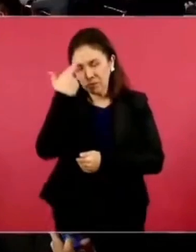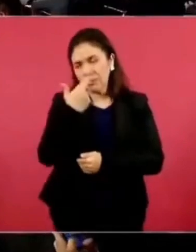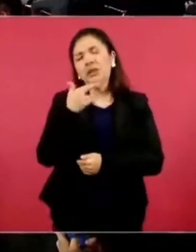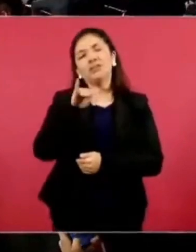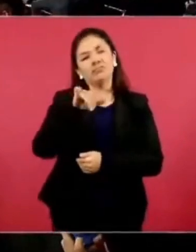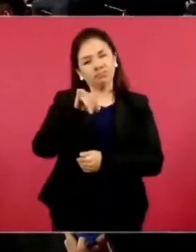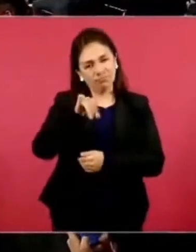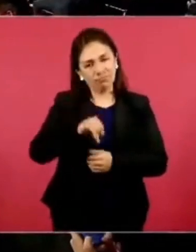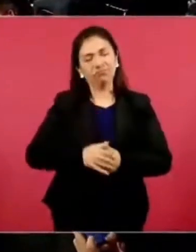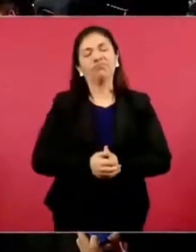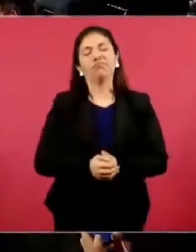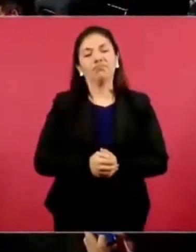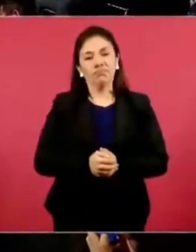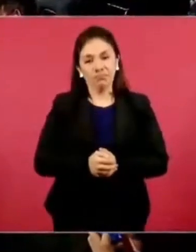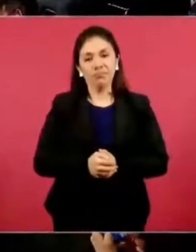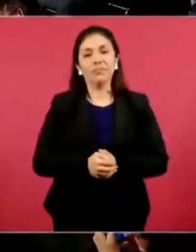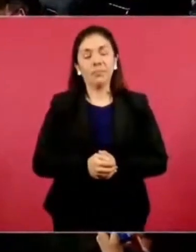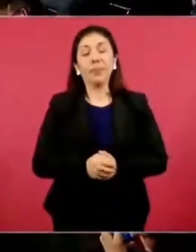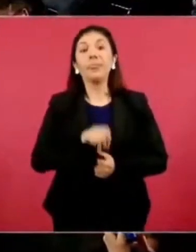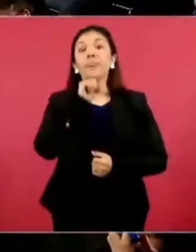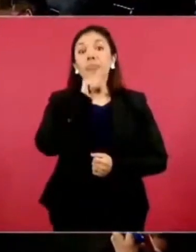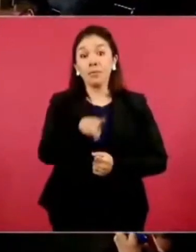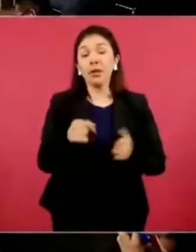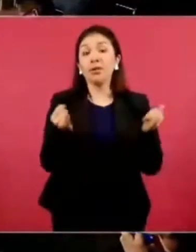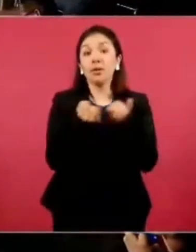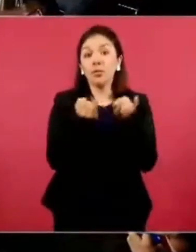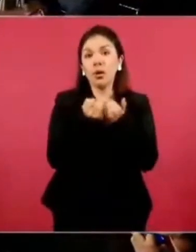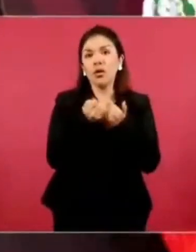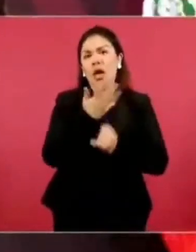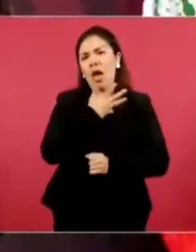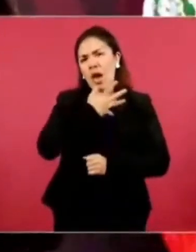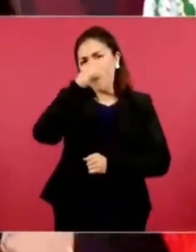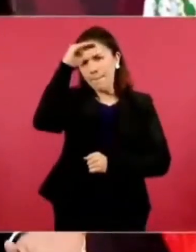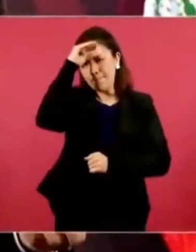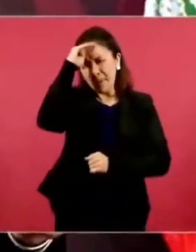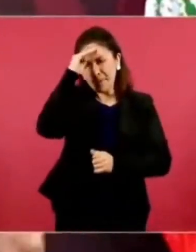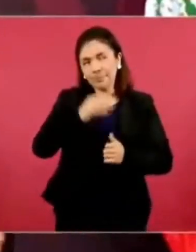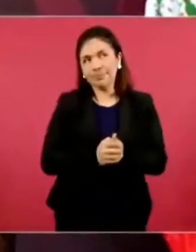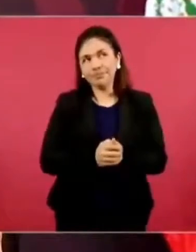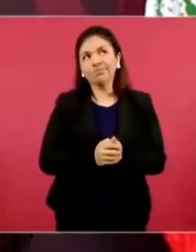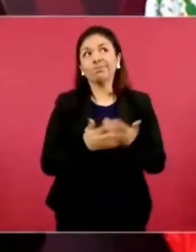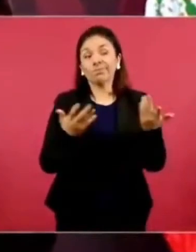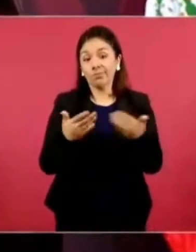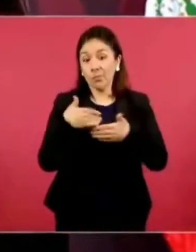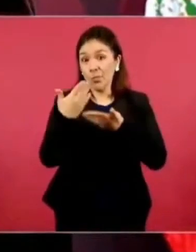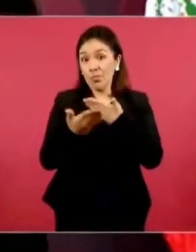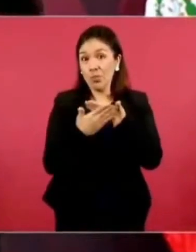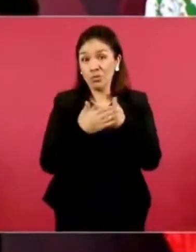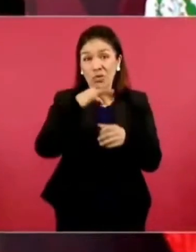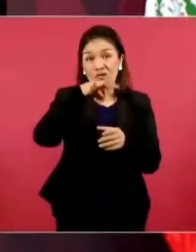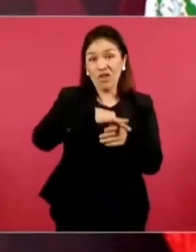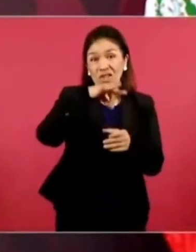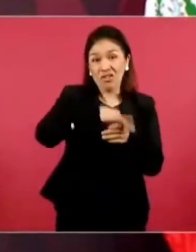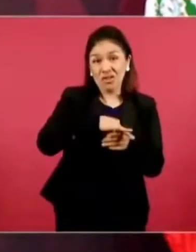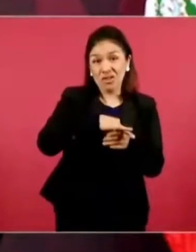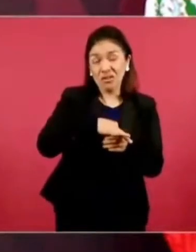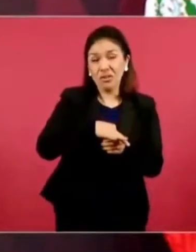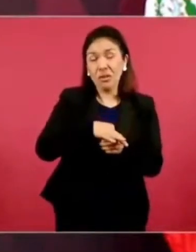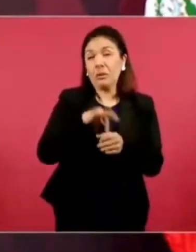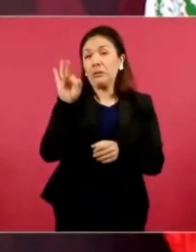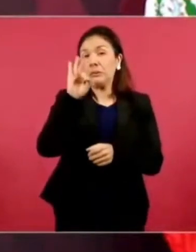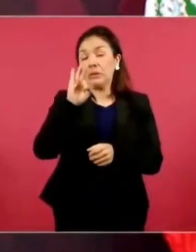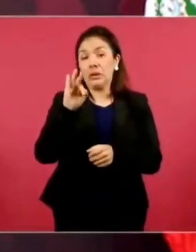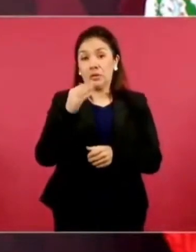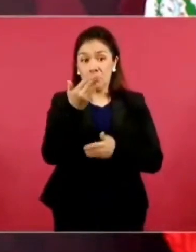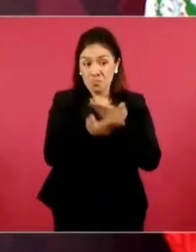también se piensa, como son elecciones, una propuesta así,